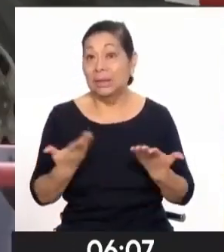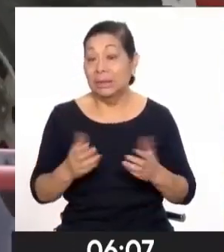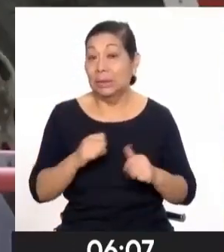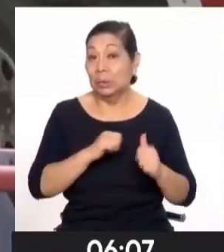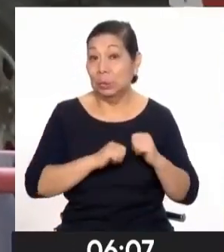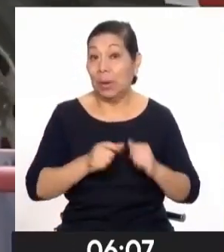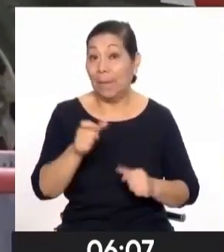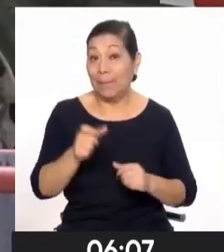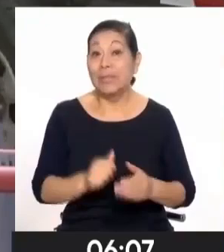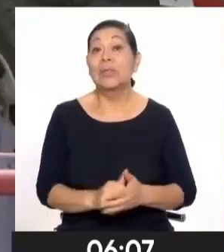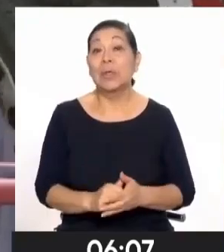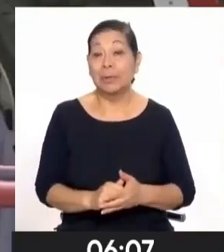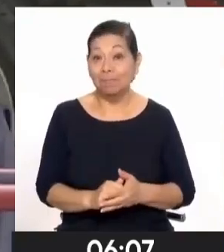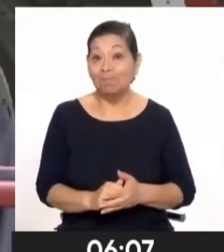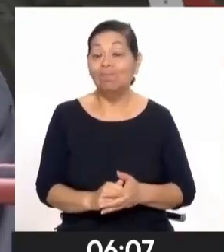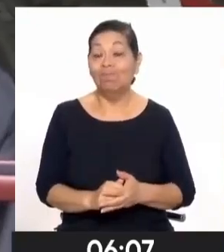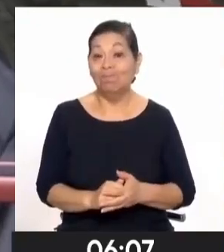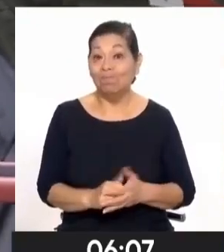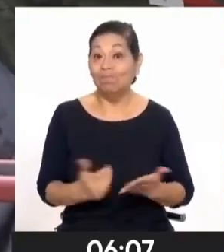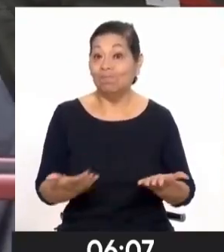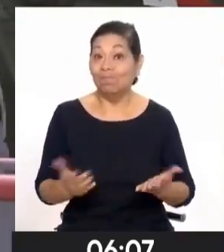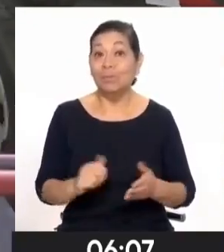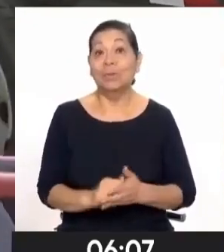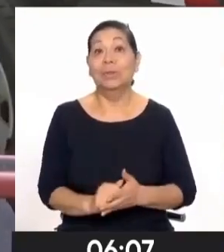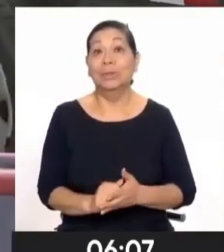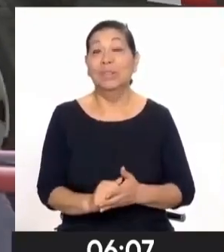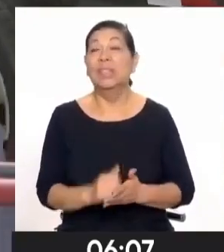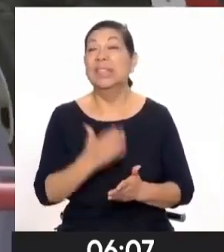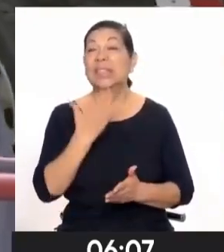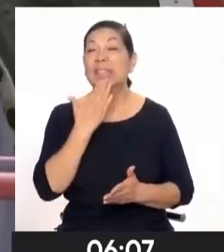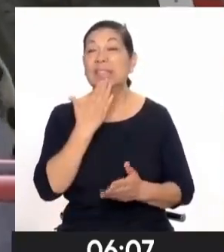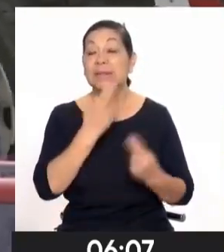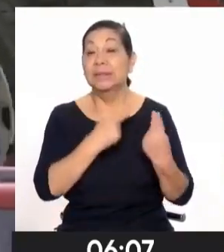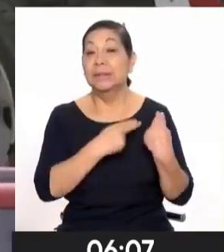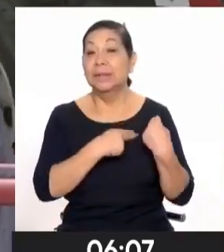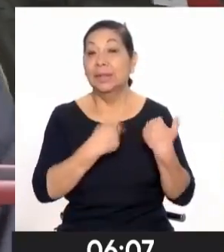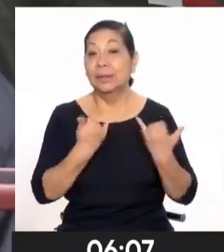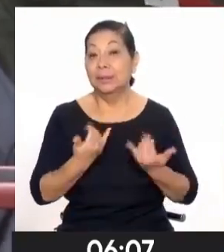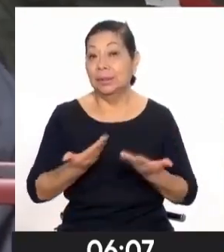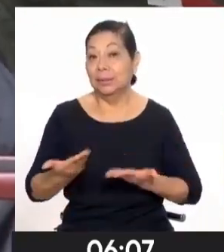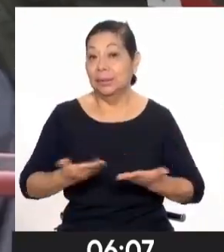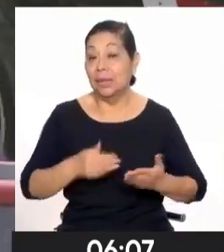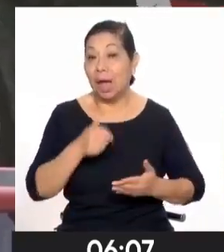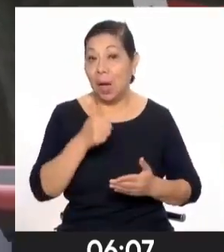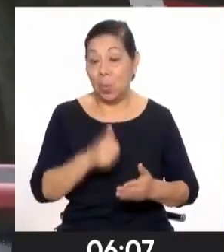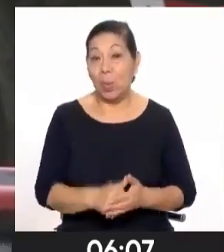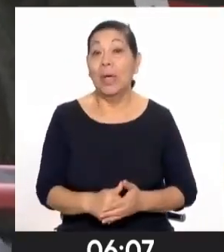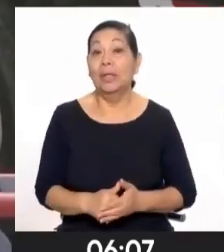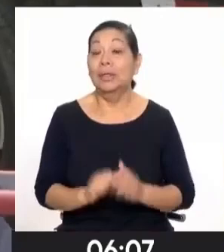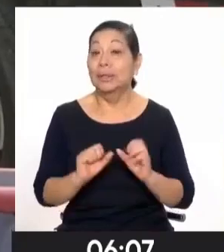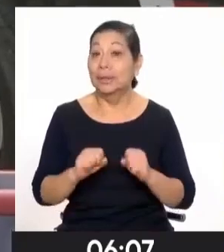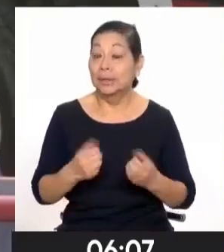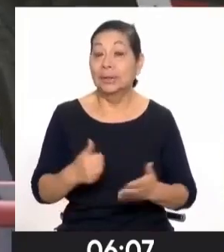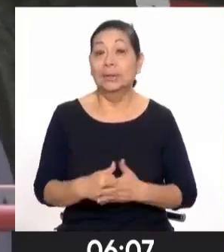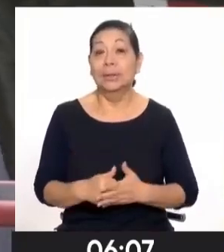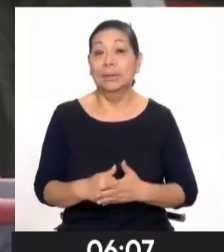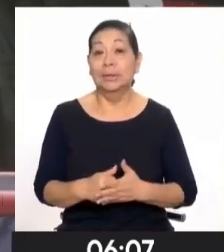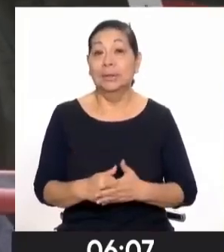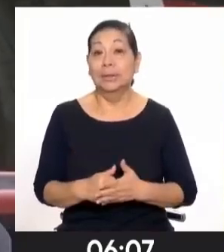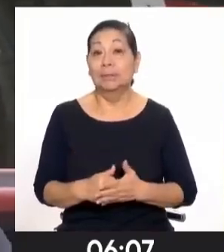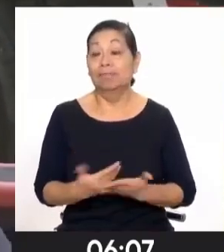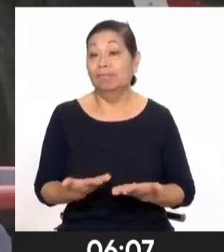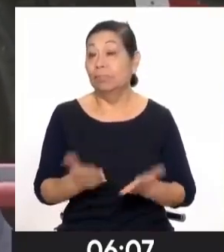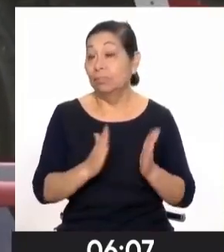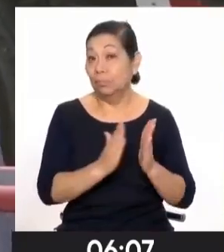afectan a la ciudadanía y creo que la la entidad proveedora de este servicio de agua potable debe efectuarlos